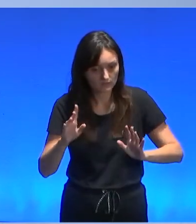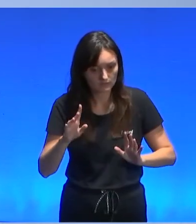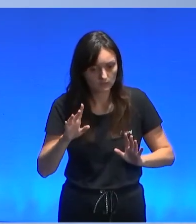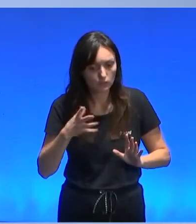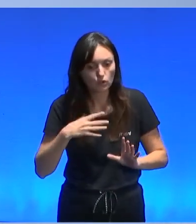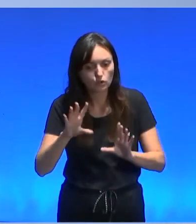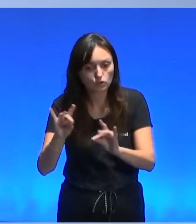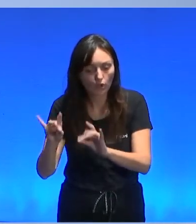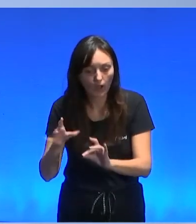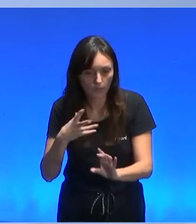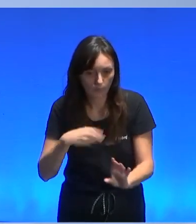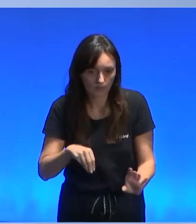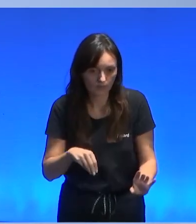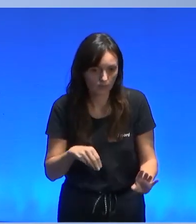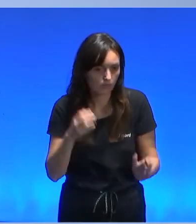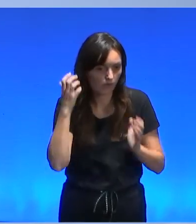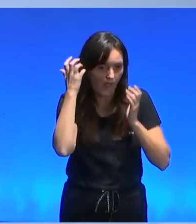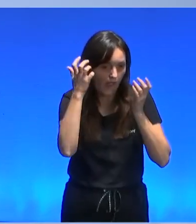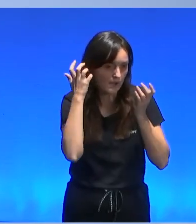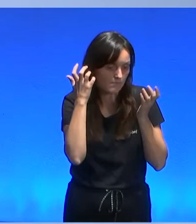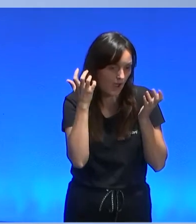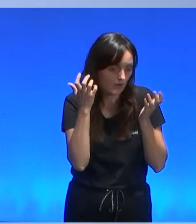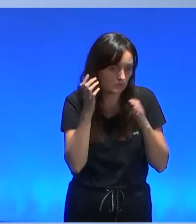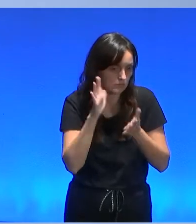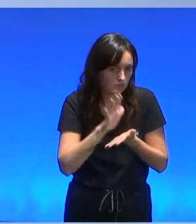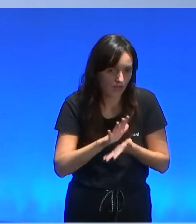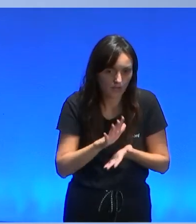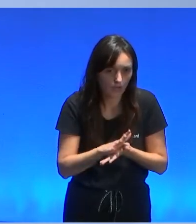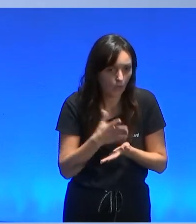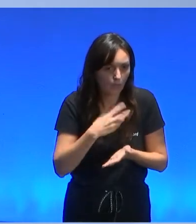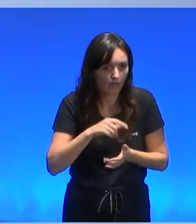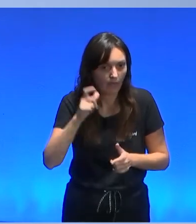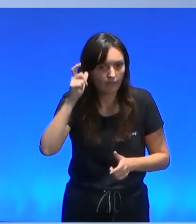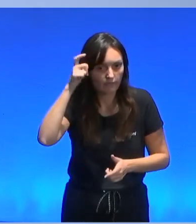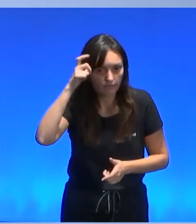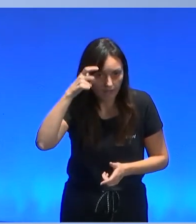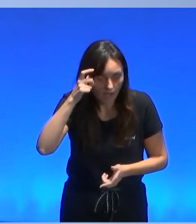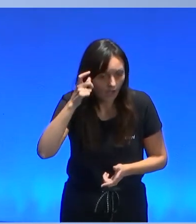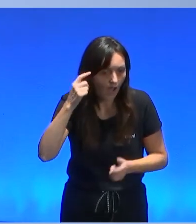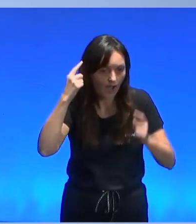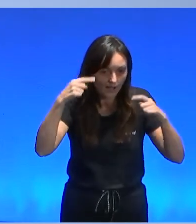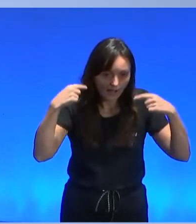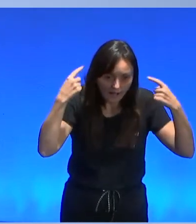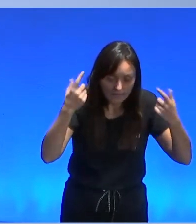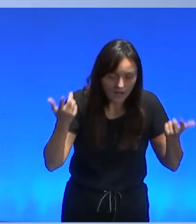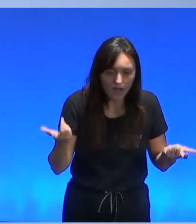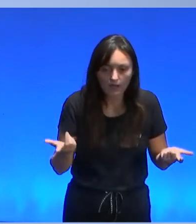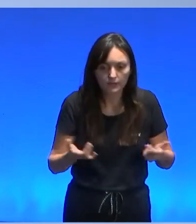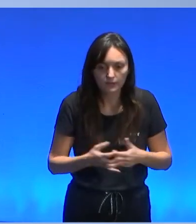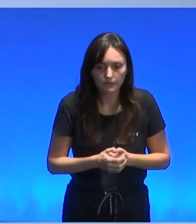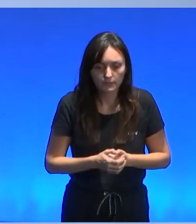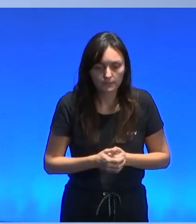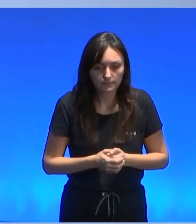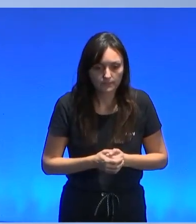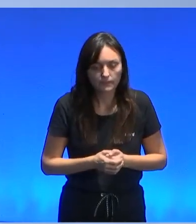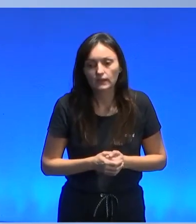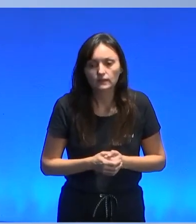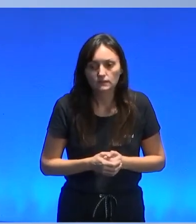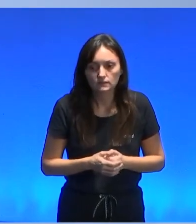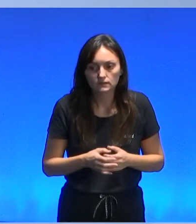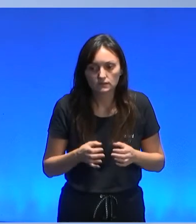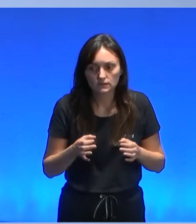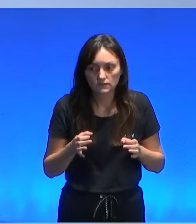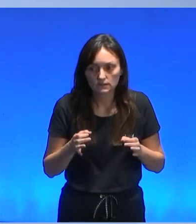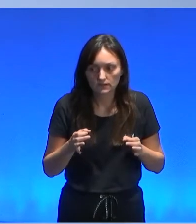podían tocar, un animal doméstico, podía ser una vaca, podía ser una cabra, podía ser... Seguro que sería,